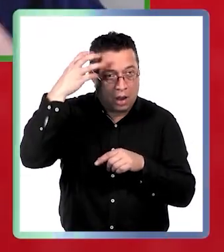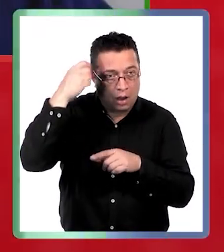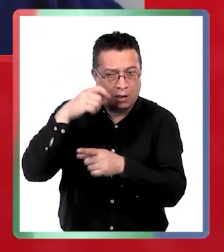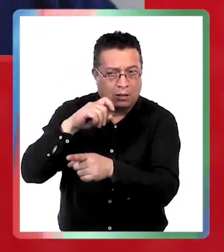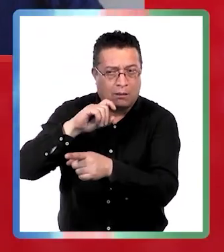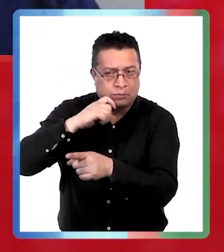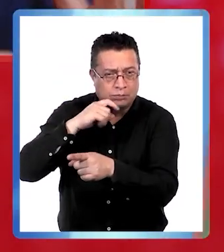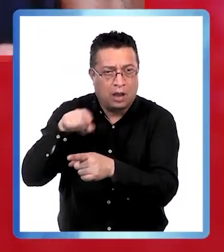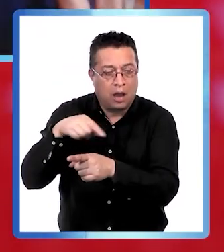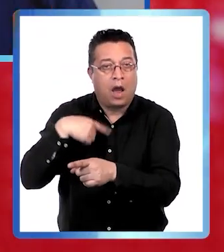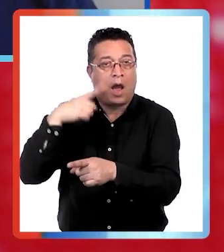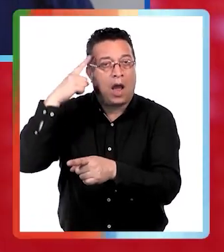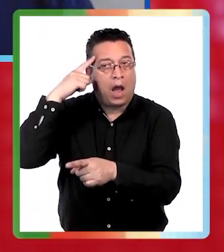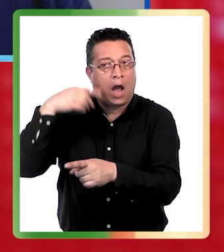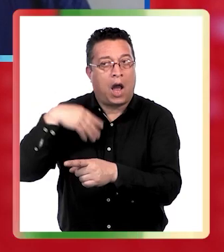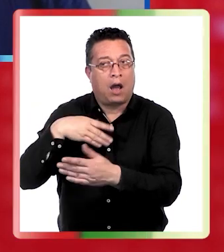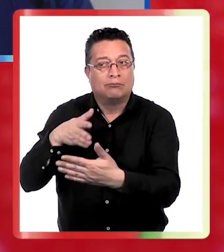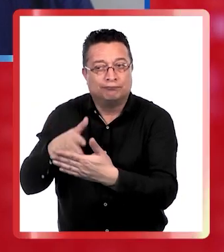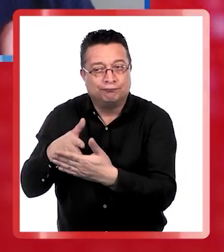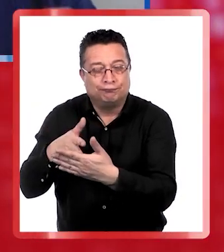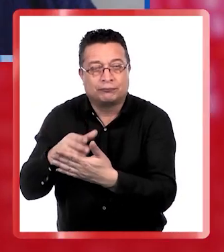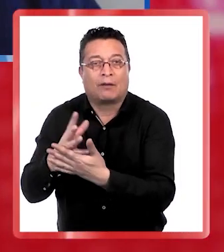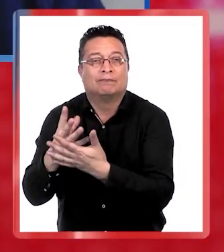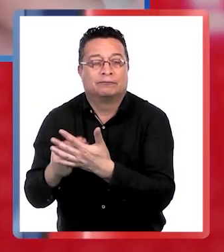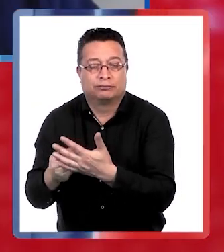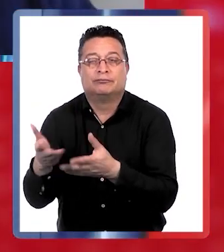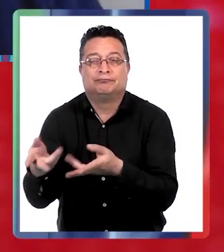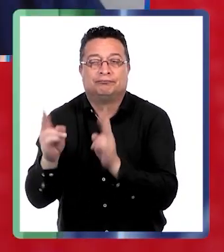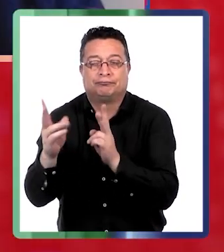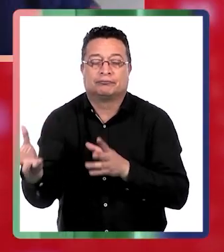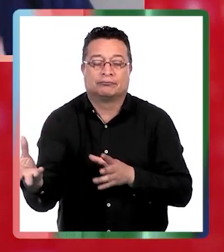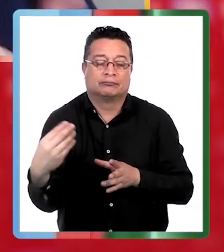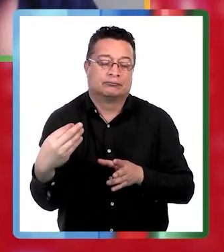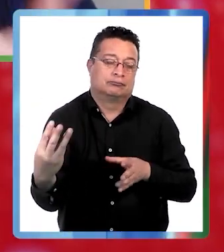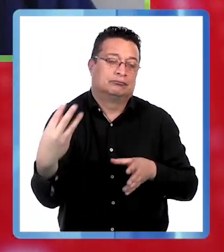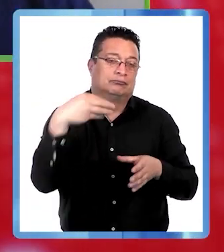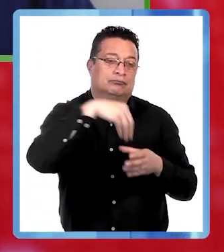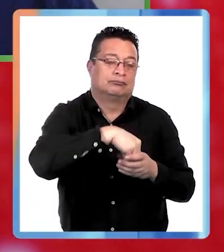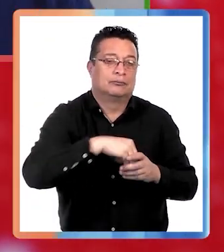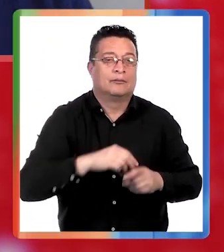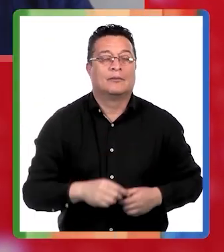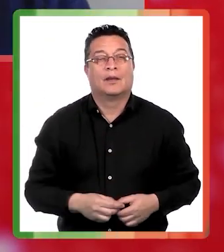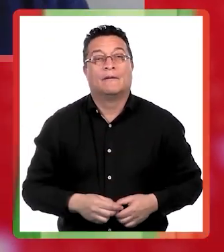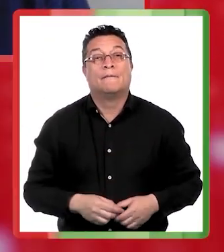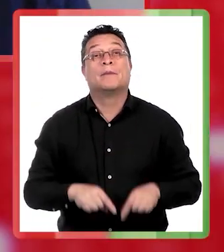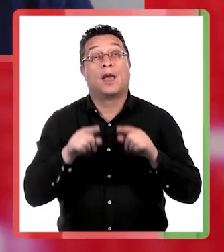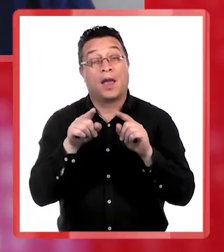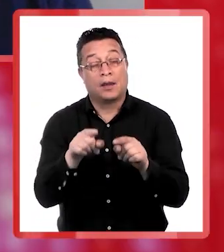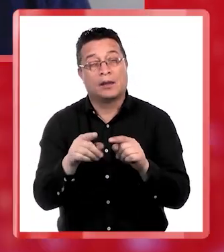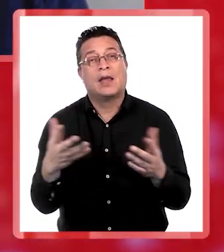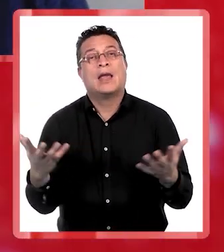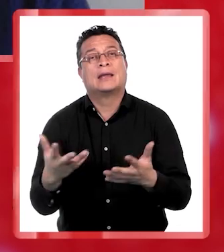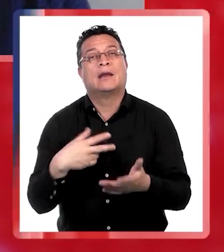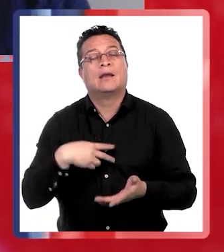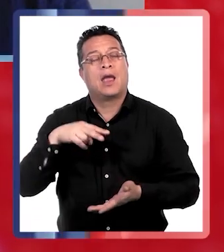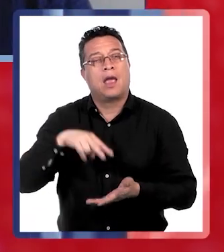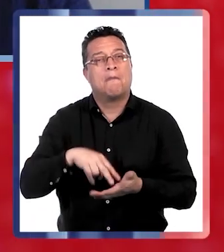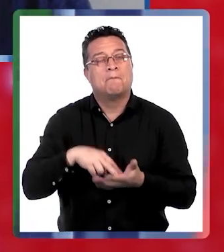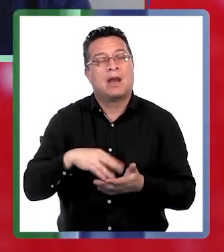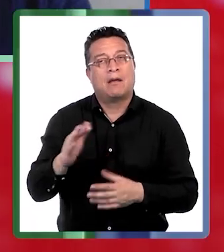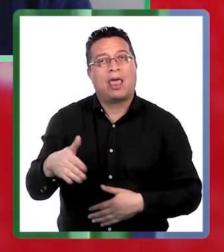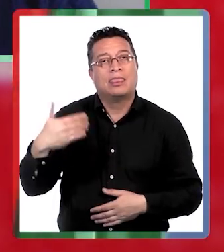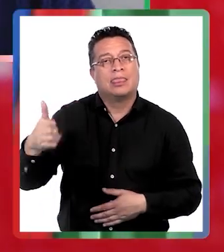eso, obviamente bajo mis barreras y integro o incluyo a esa persona. Emilio, ¿y qué se espera